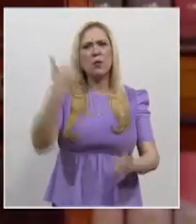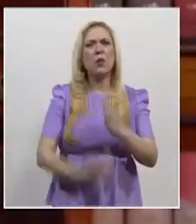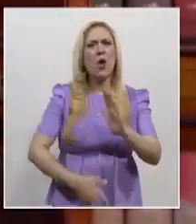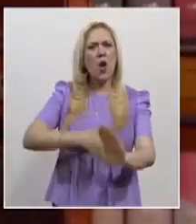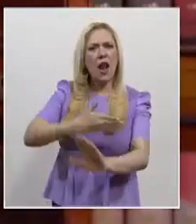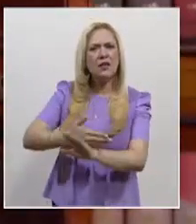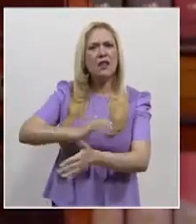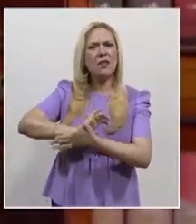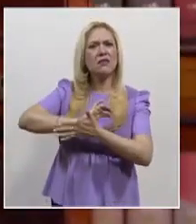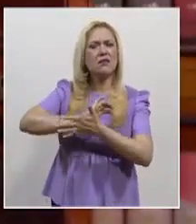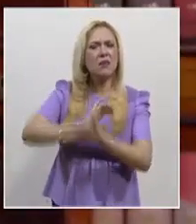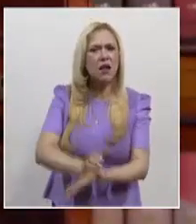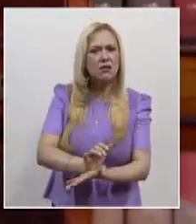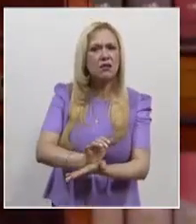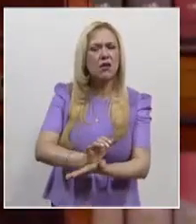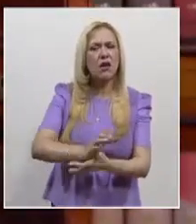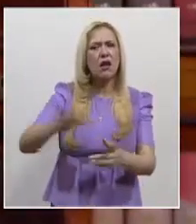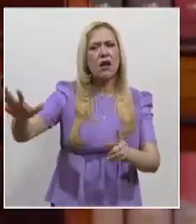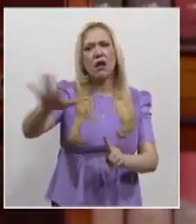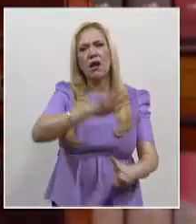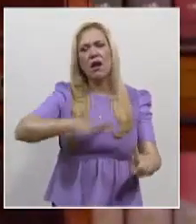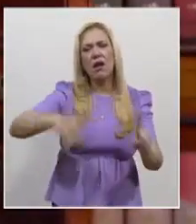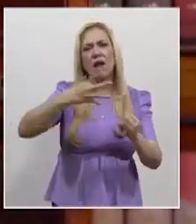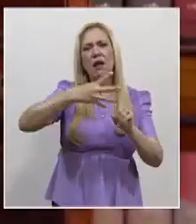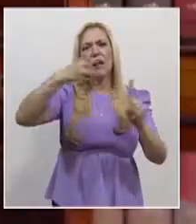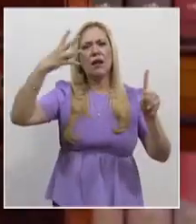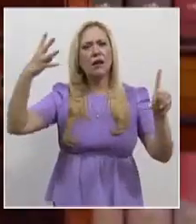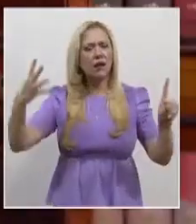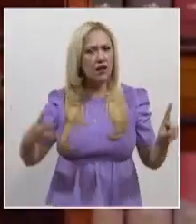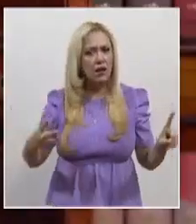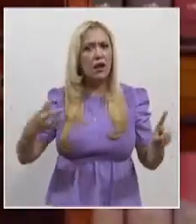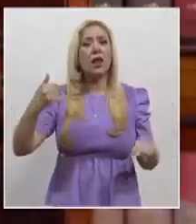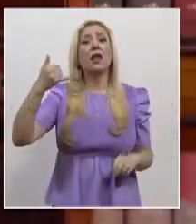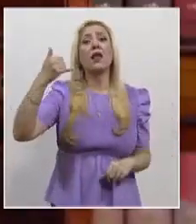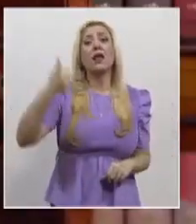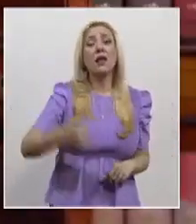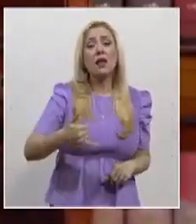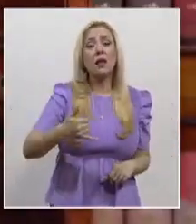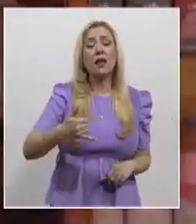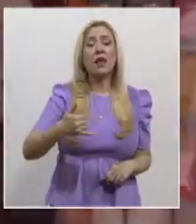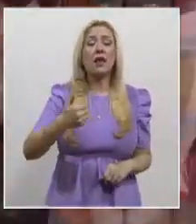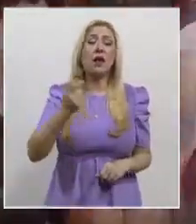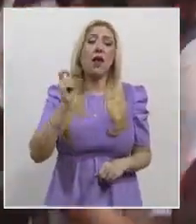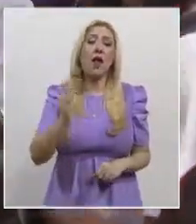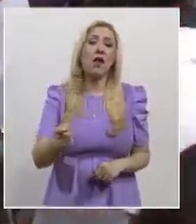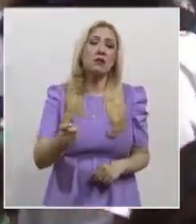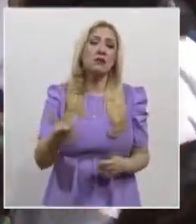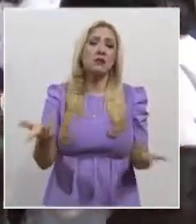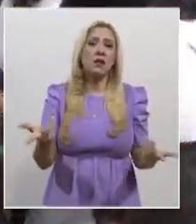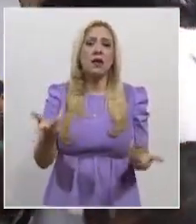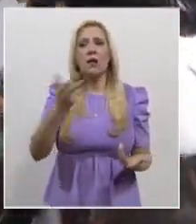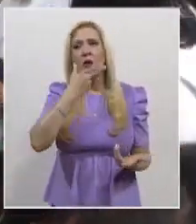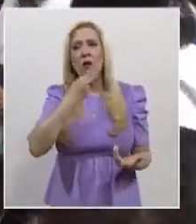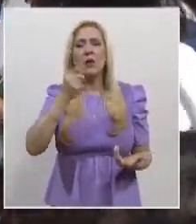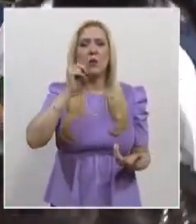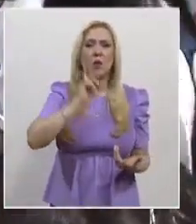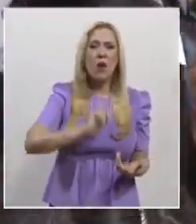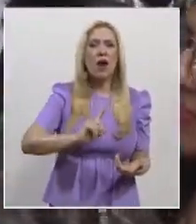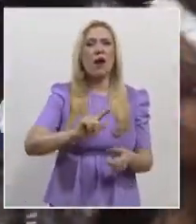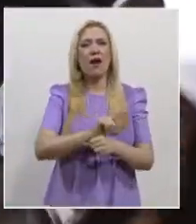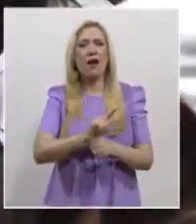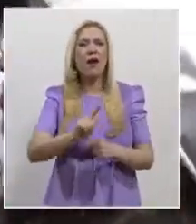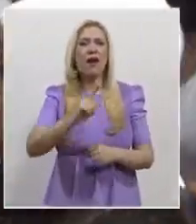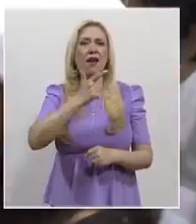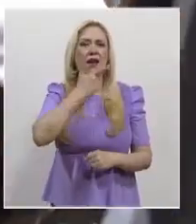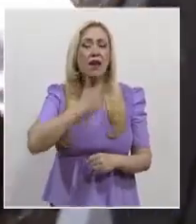y discriminación en contra de las personas de la diversidad sexual y de género. Indicó que se debe escuchar y con